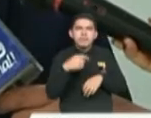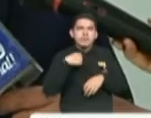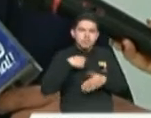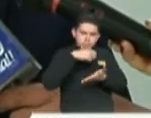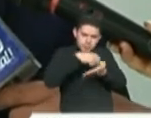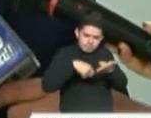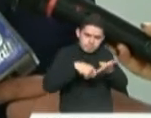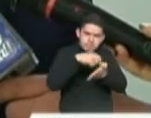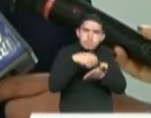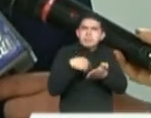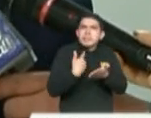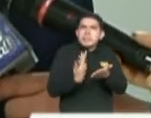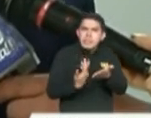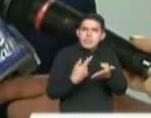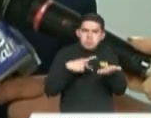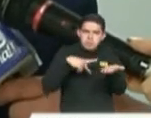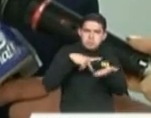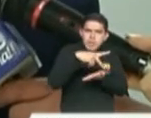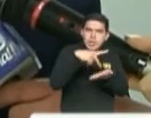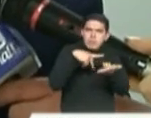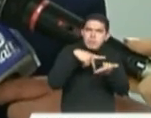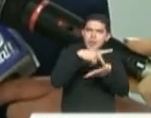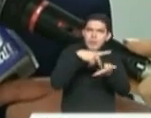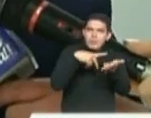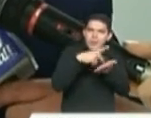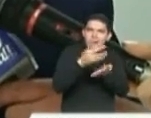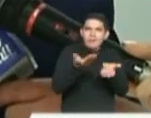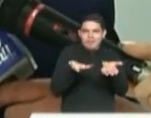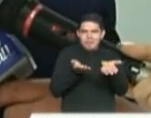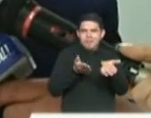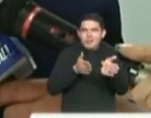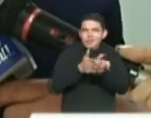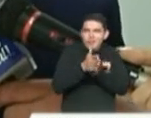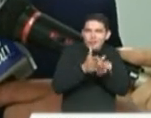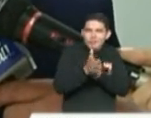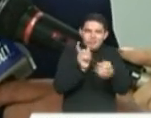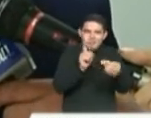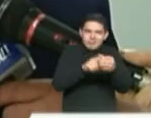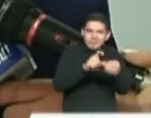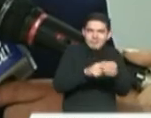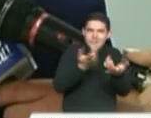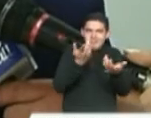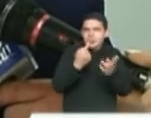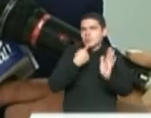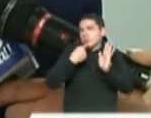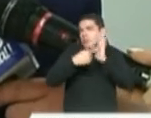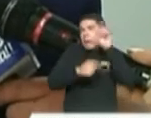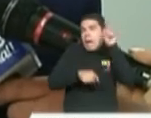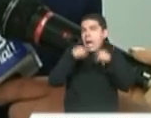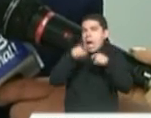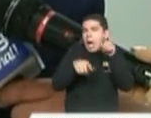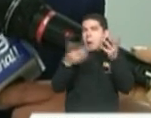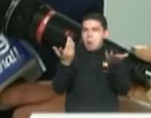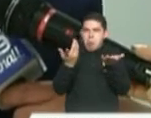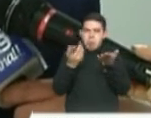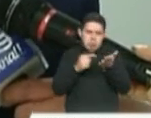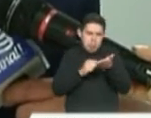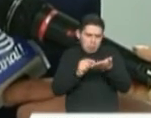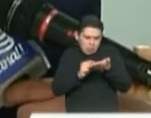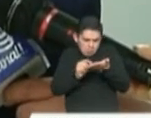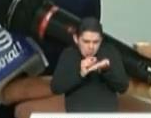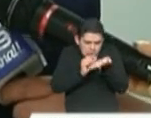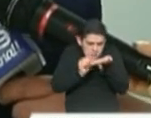y va a pagar sus primas no que muchas veces en sus contratos en letras ilegibles